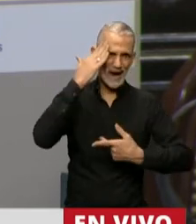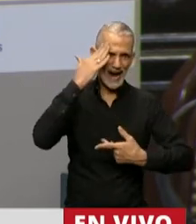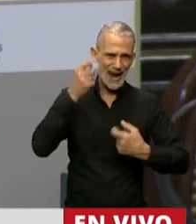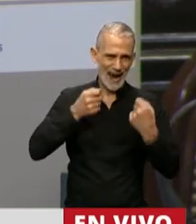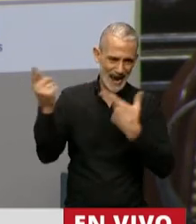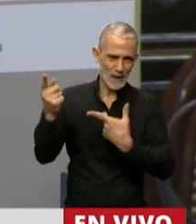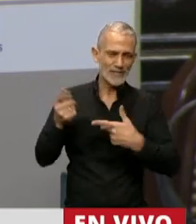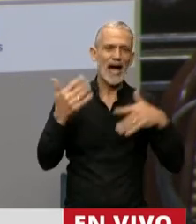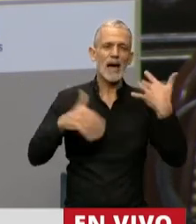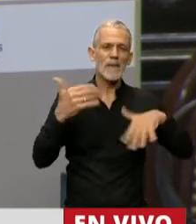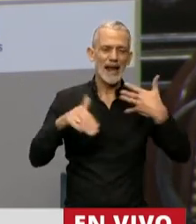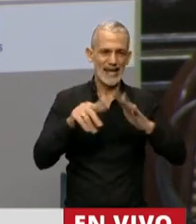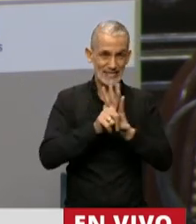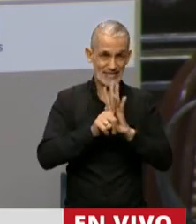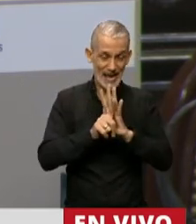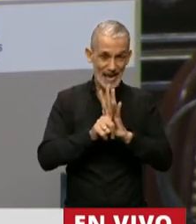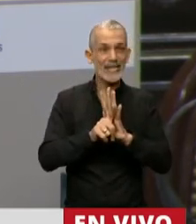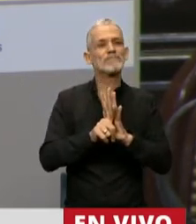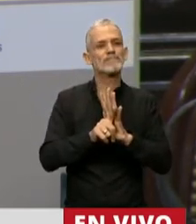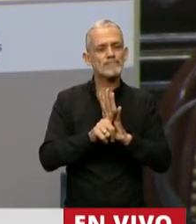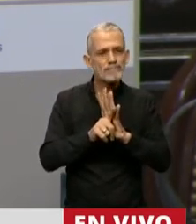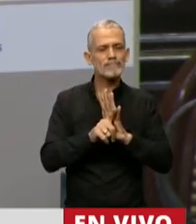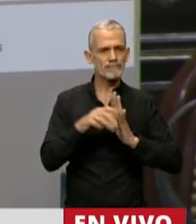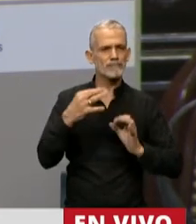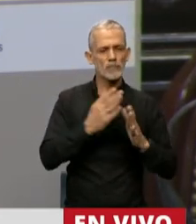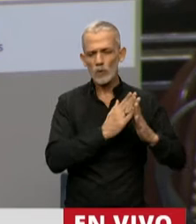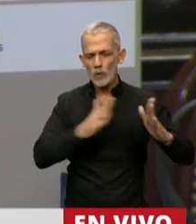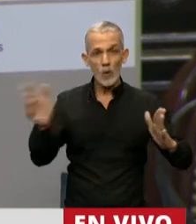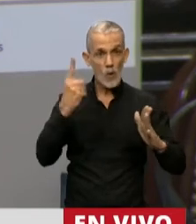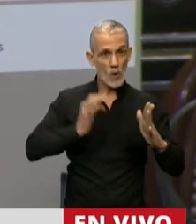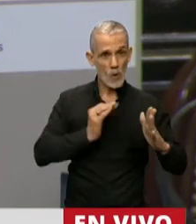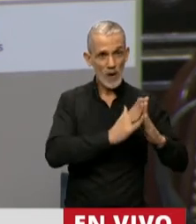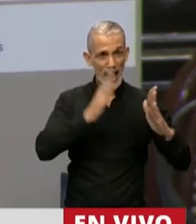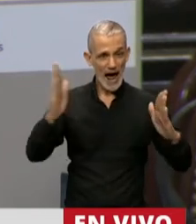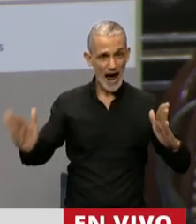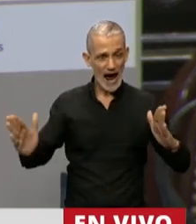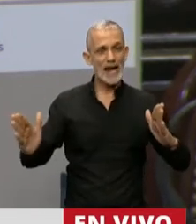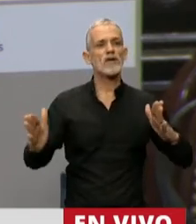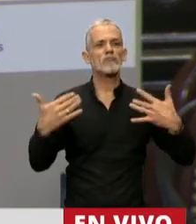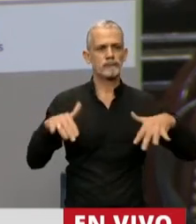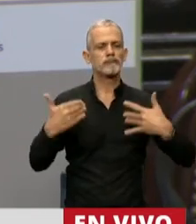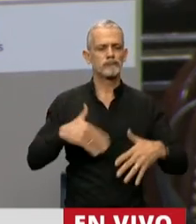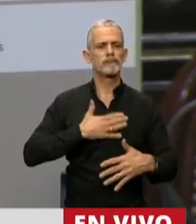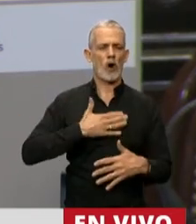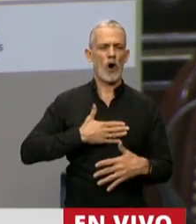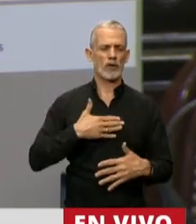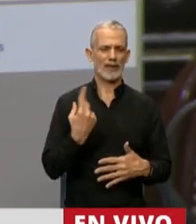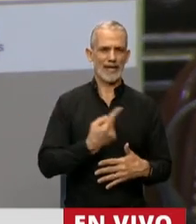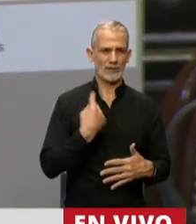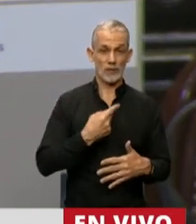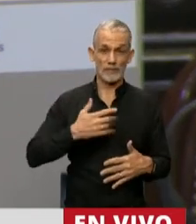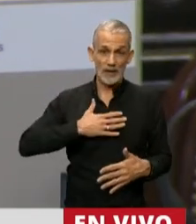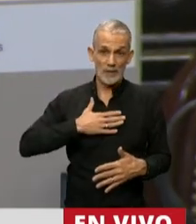esta emergencia, y que sea durante todo un año, es para celebrar. En